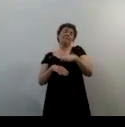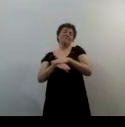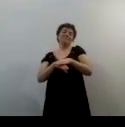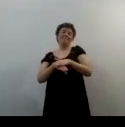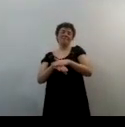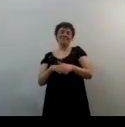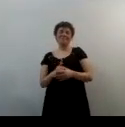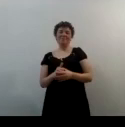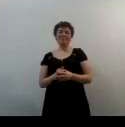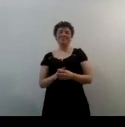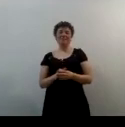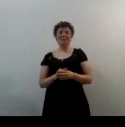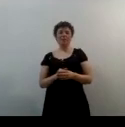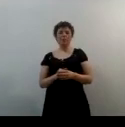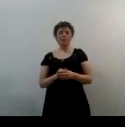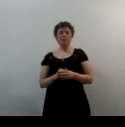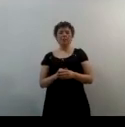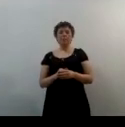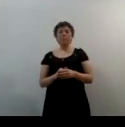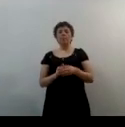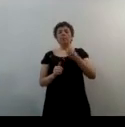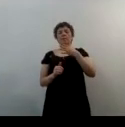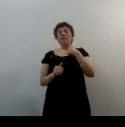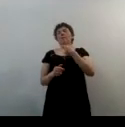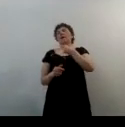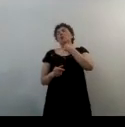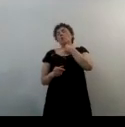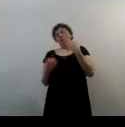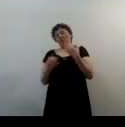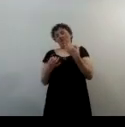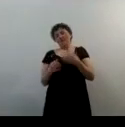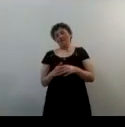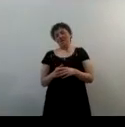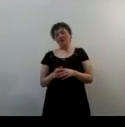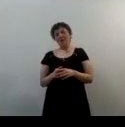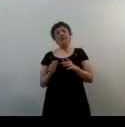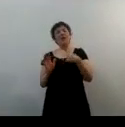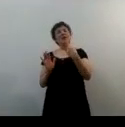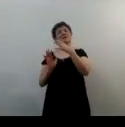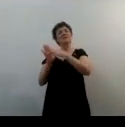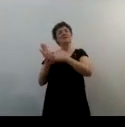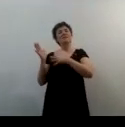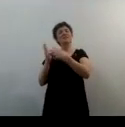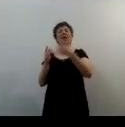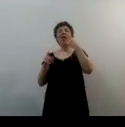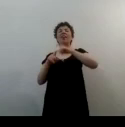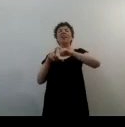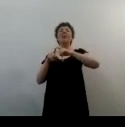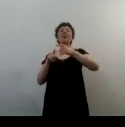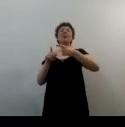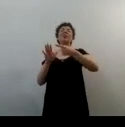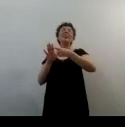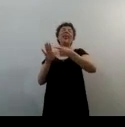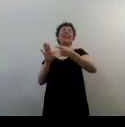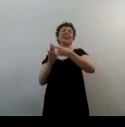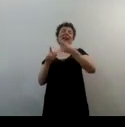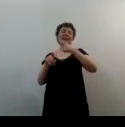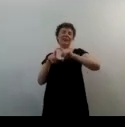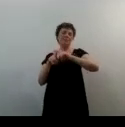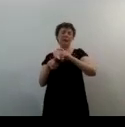y, y bueno, hay que tener sentido del humor. Pero esto es la típica dieta. Es imposible hacer una